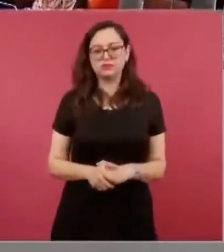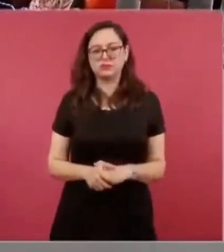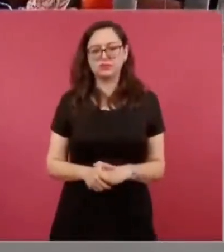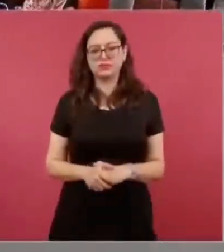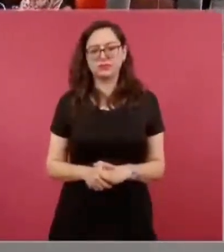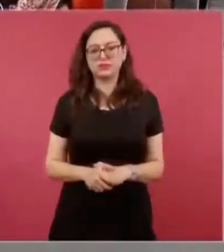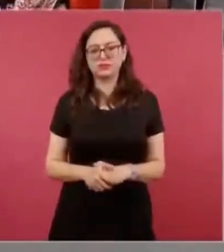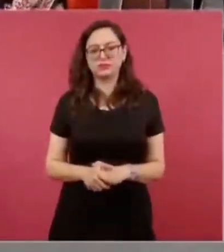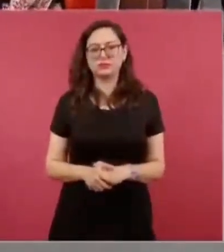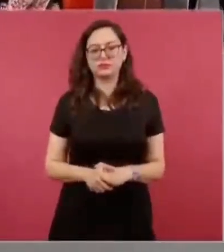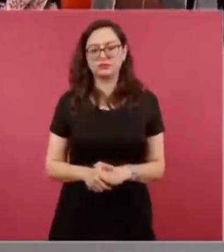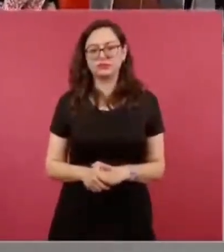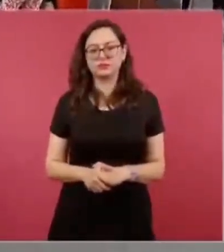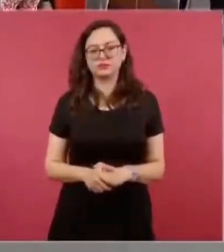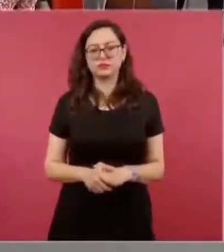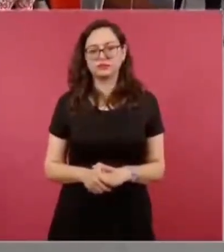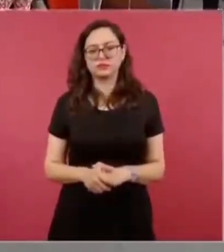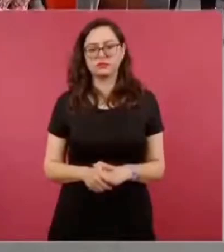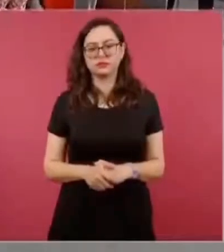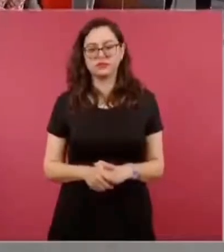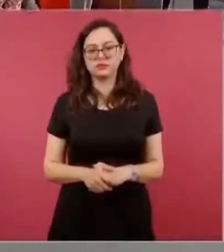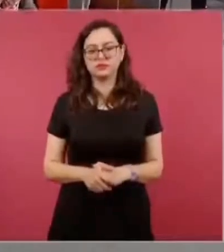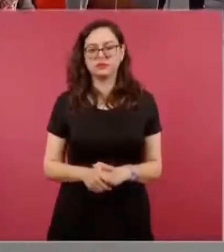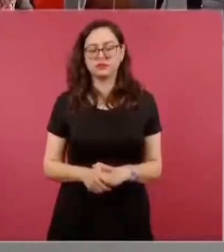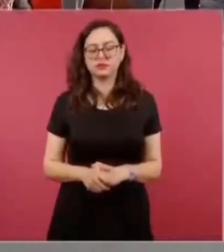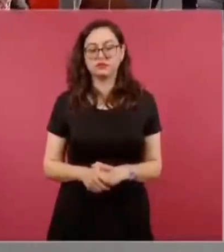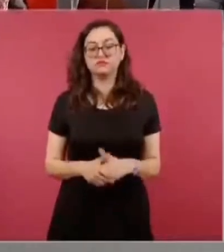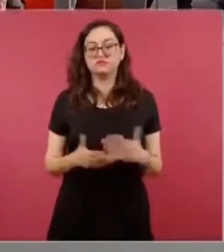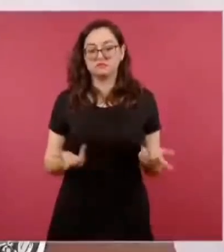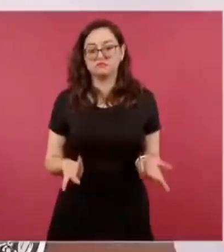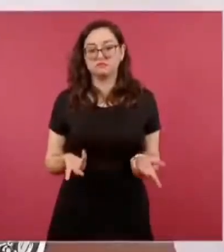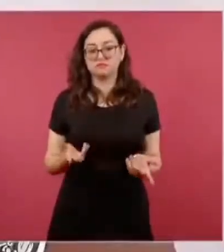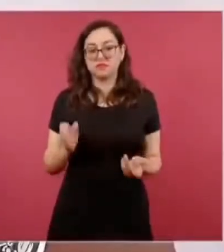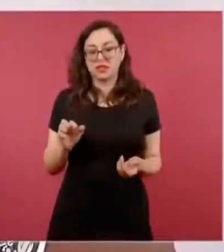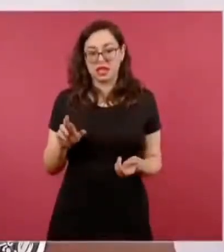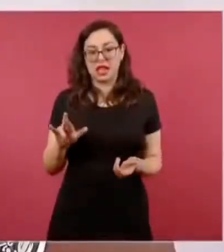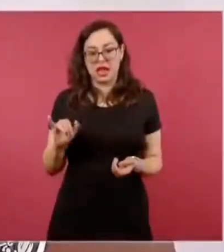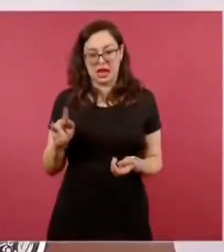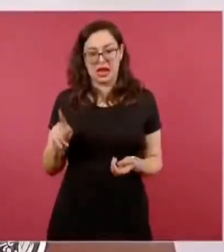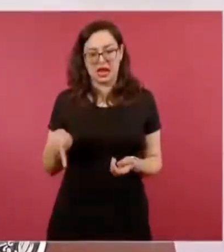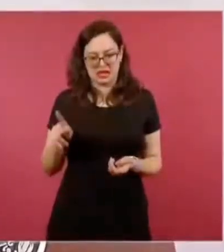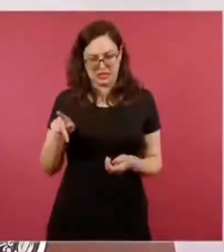Y Eric ya debe tener sus años, ¿verdad?